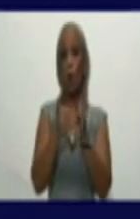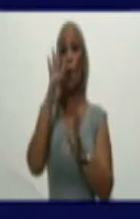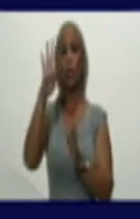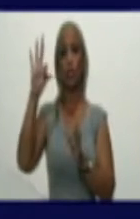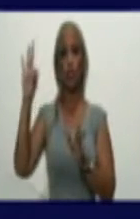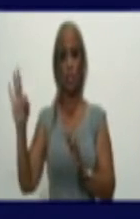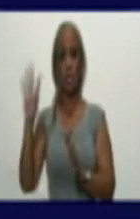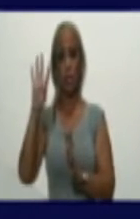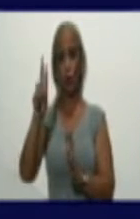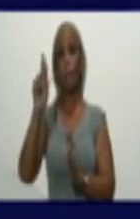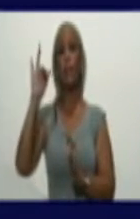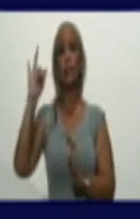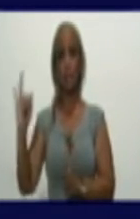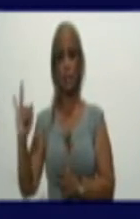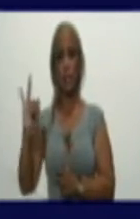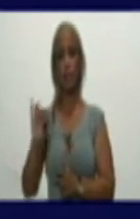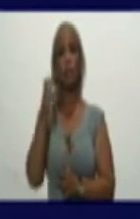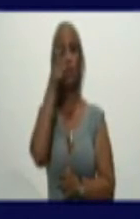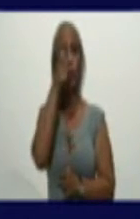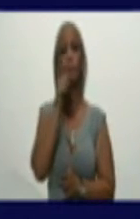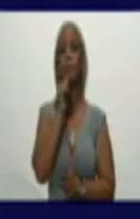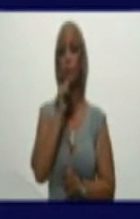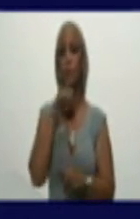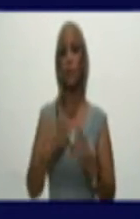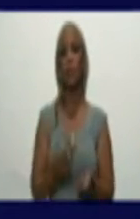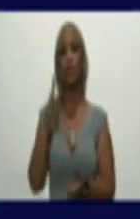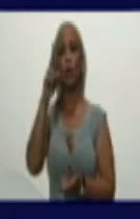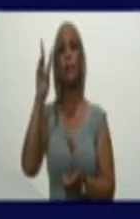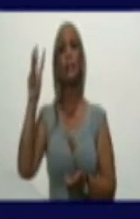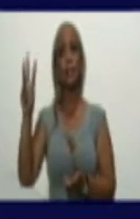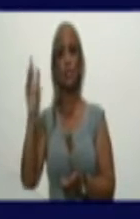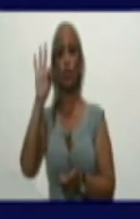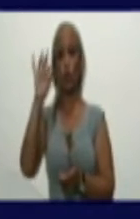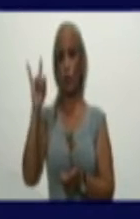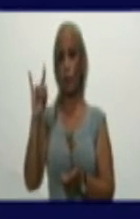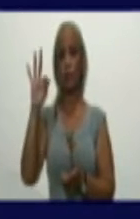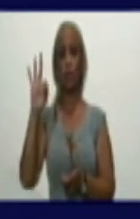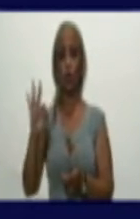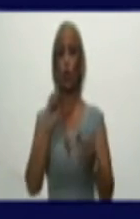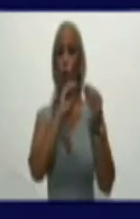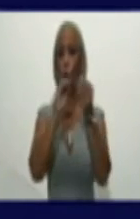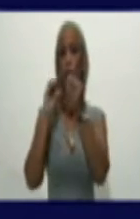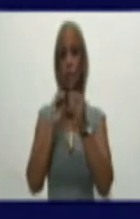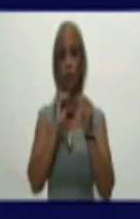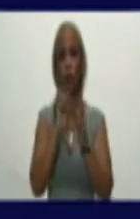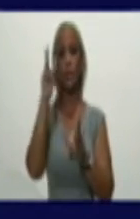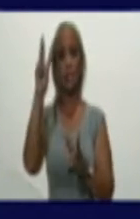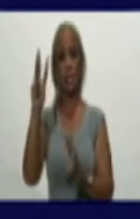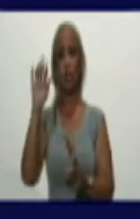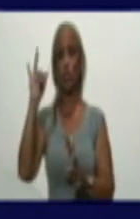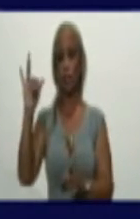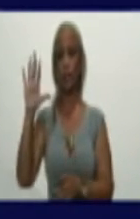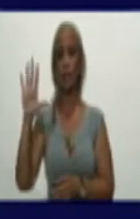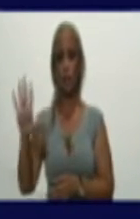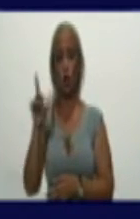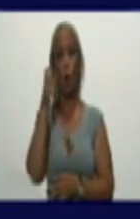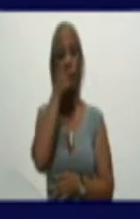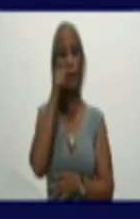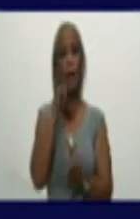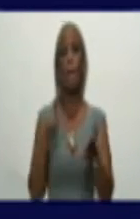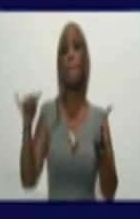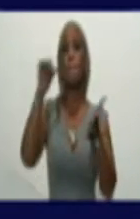1.427, sospechosos 2.398, contactos 75, se vigilan 25